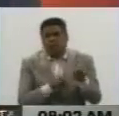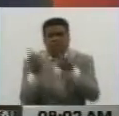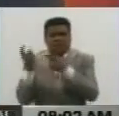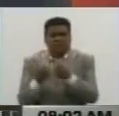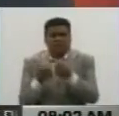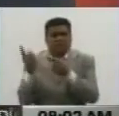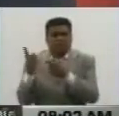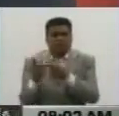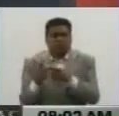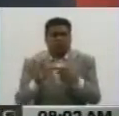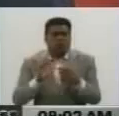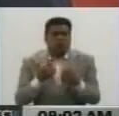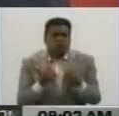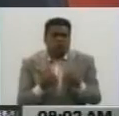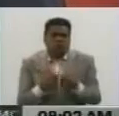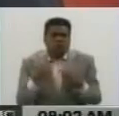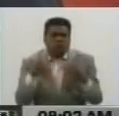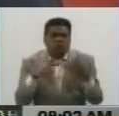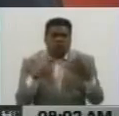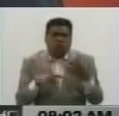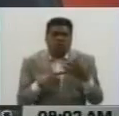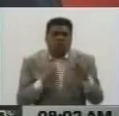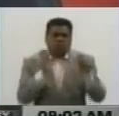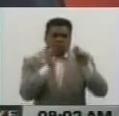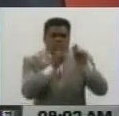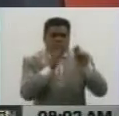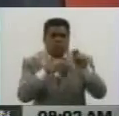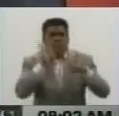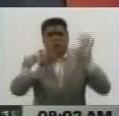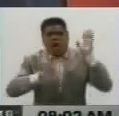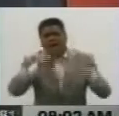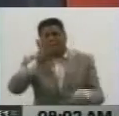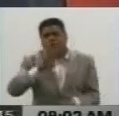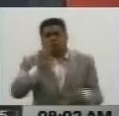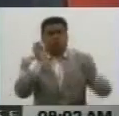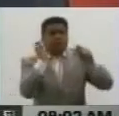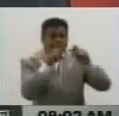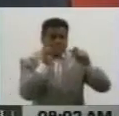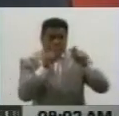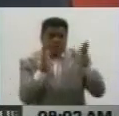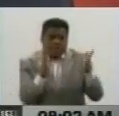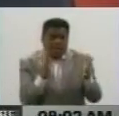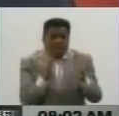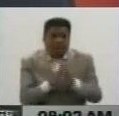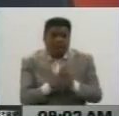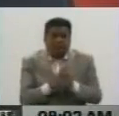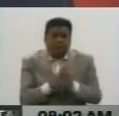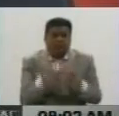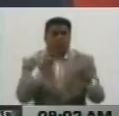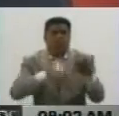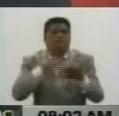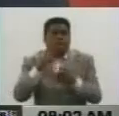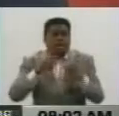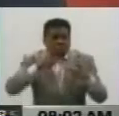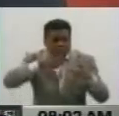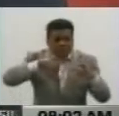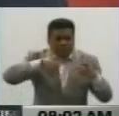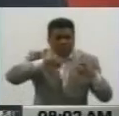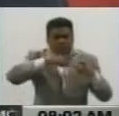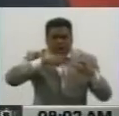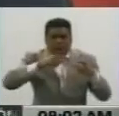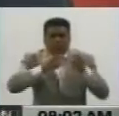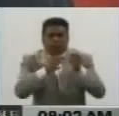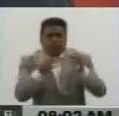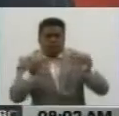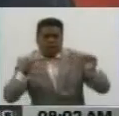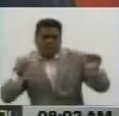Bueno, hoy en día estamos trabajando aproximadamente unos 14 minerales, porque esto es un plan de ciclos largos, una industria estable y permanente